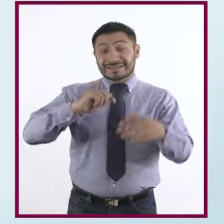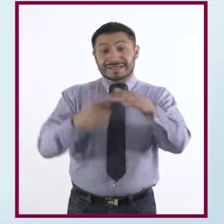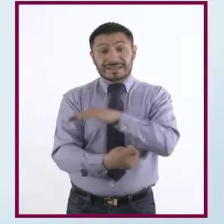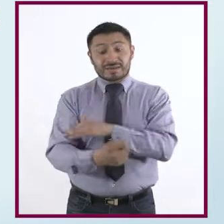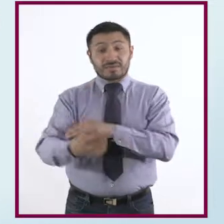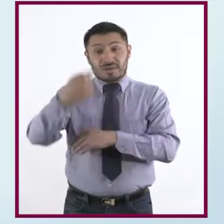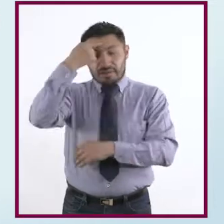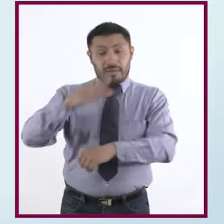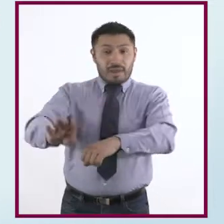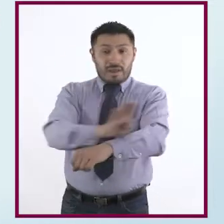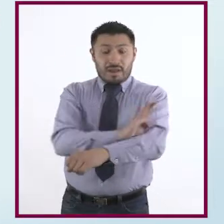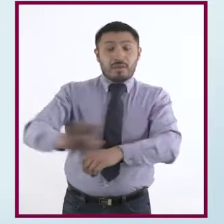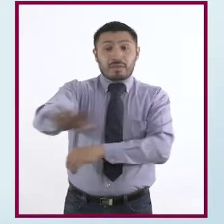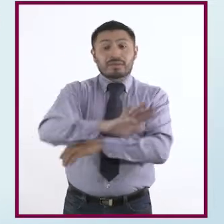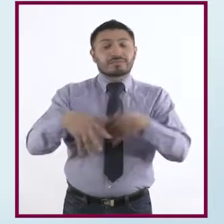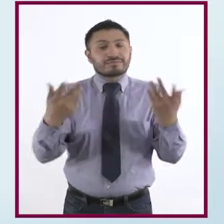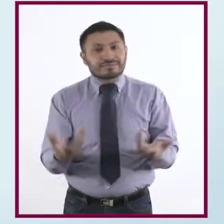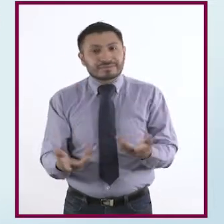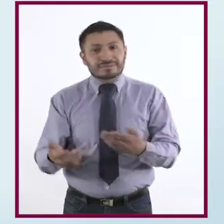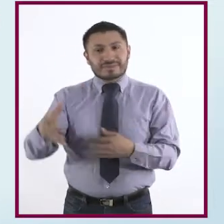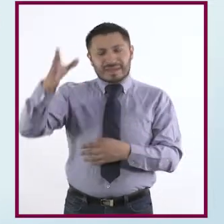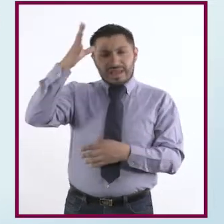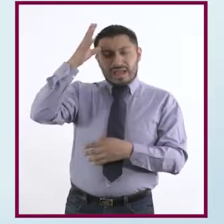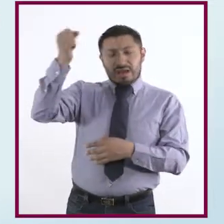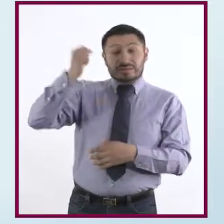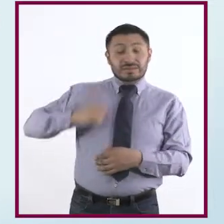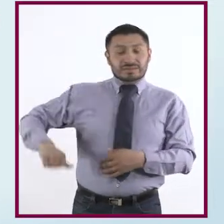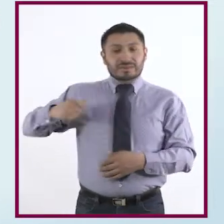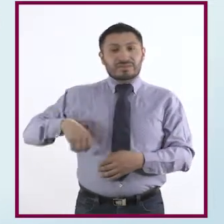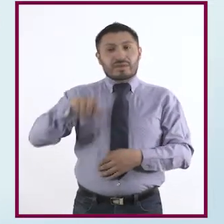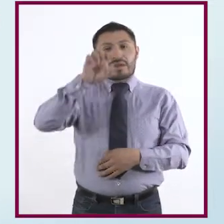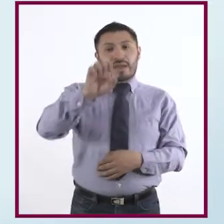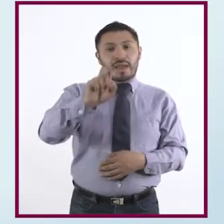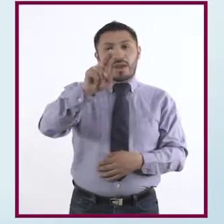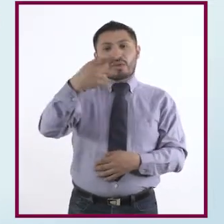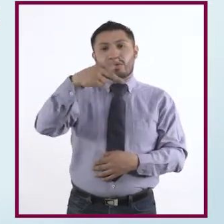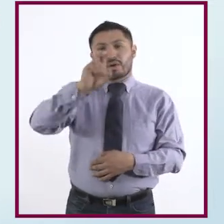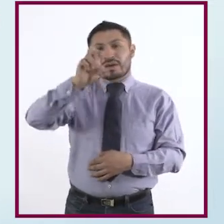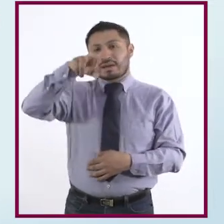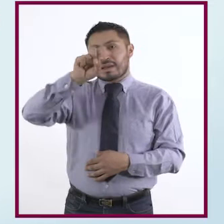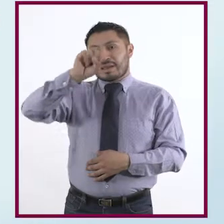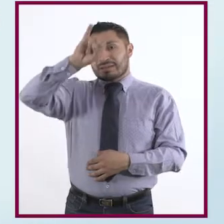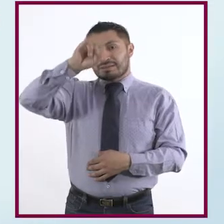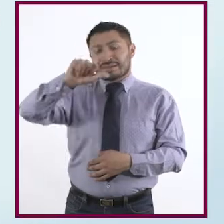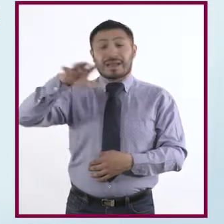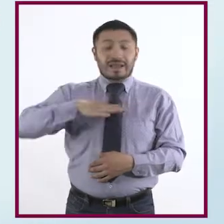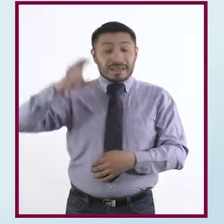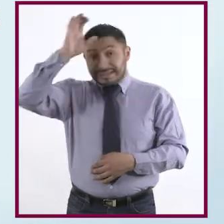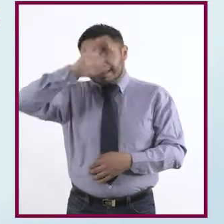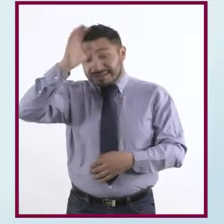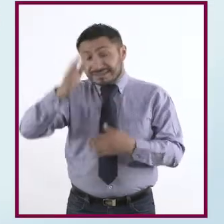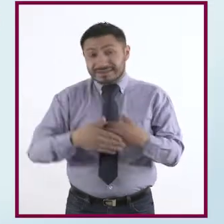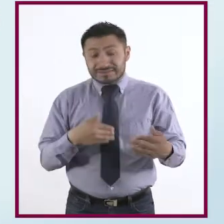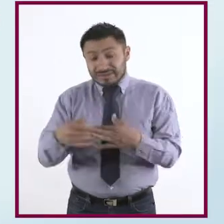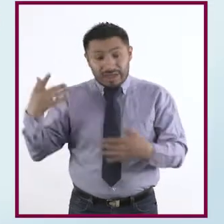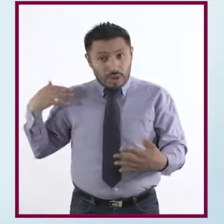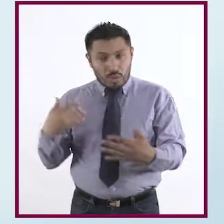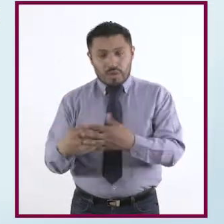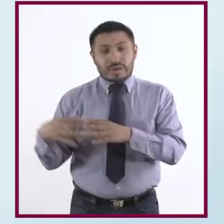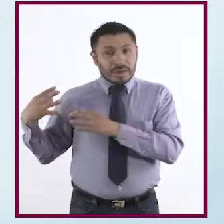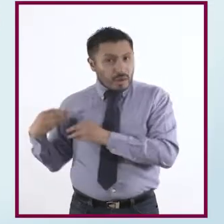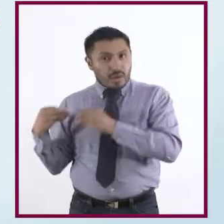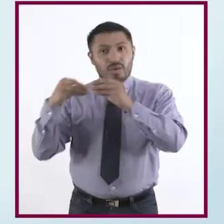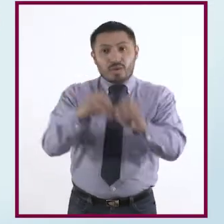común? Aunque el antiguo concepto de la eugenesia se adoptó por la ciencia moderna, los dilemas morales siguen siendo